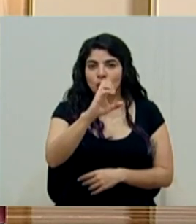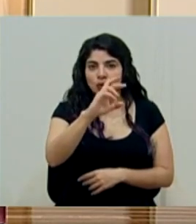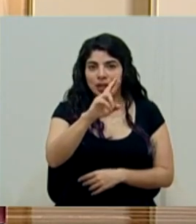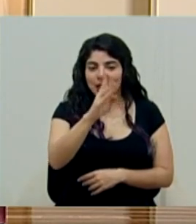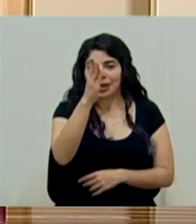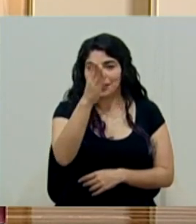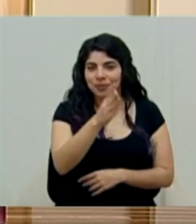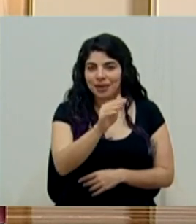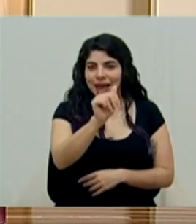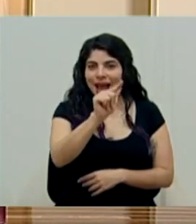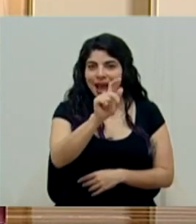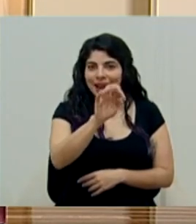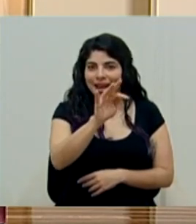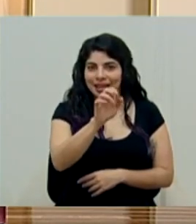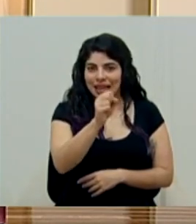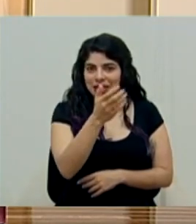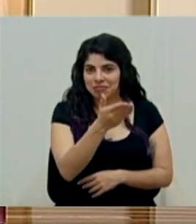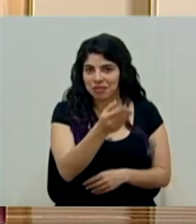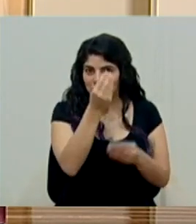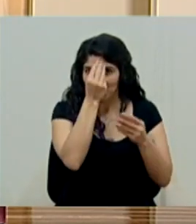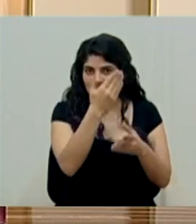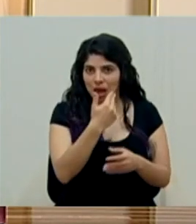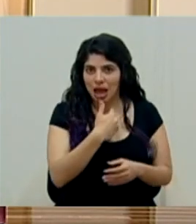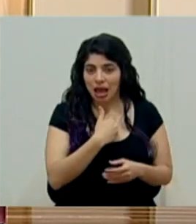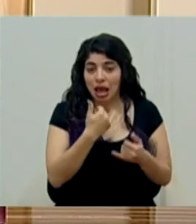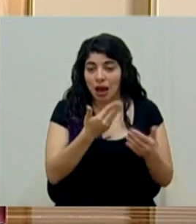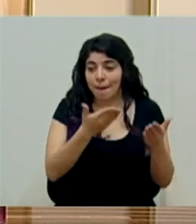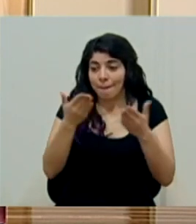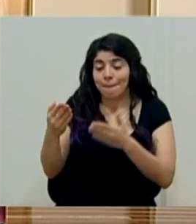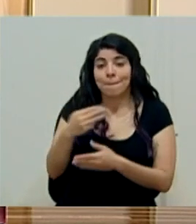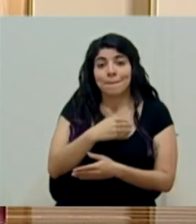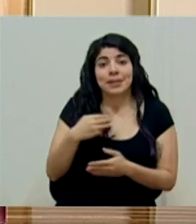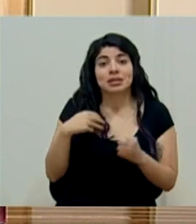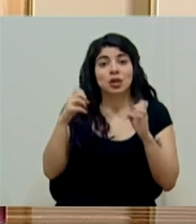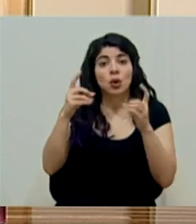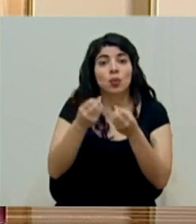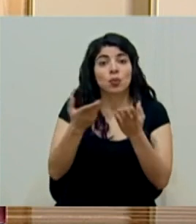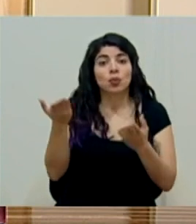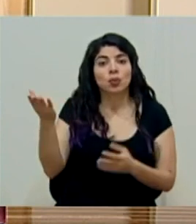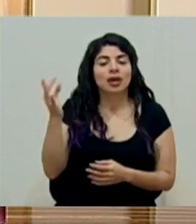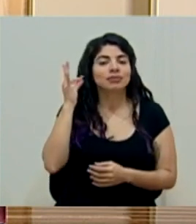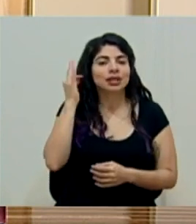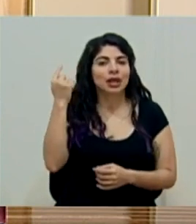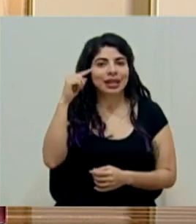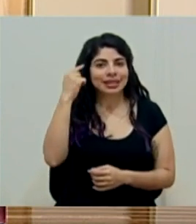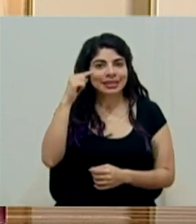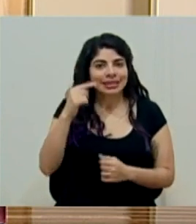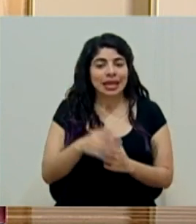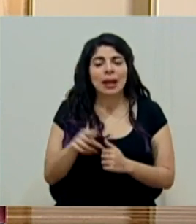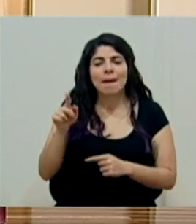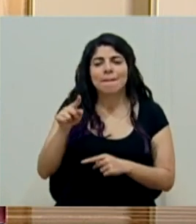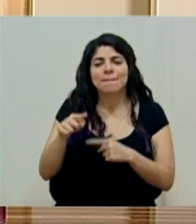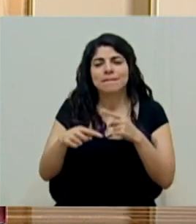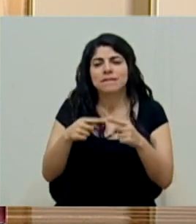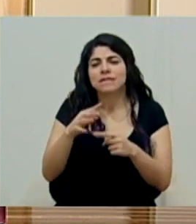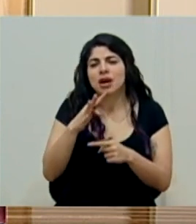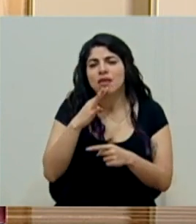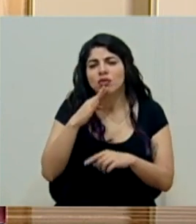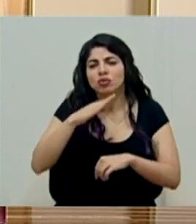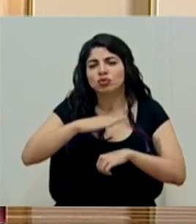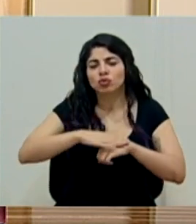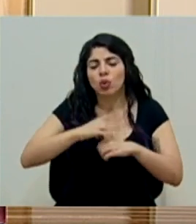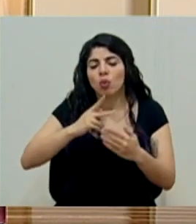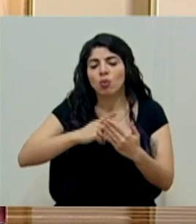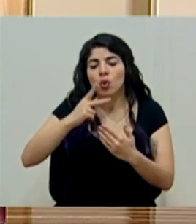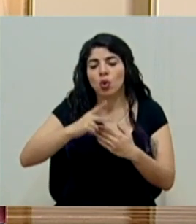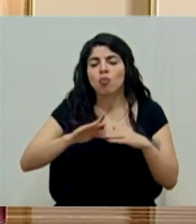presidencia.go.cr/alertas. A continuación, cedemos el uso a la palabra a la ministra de Educación Pública, la señora Giselle Cruz, quien se va a estar refiriendo sobre el